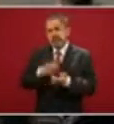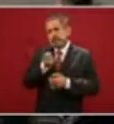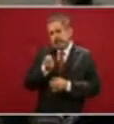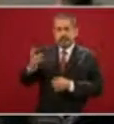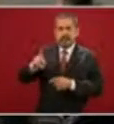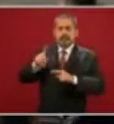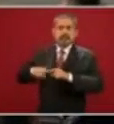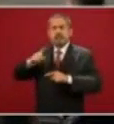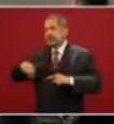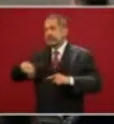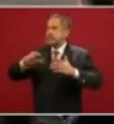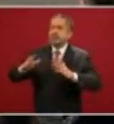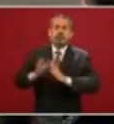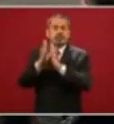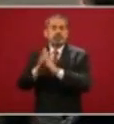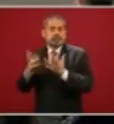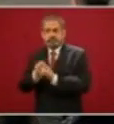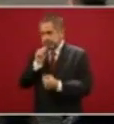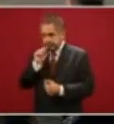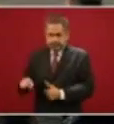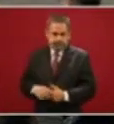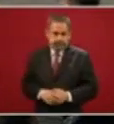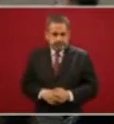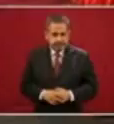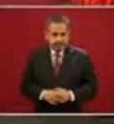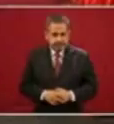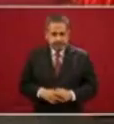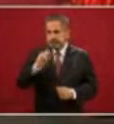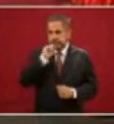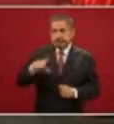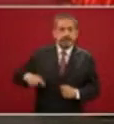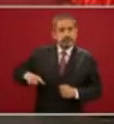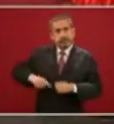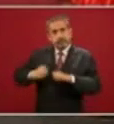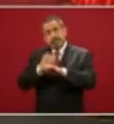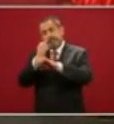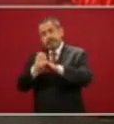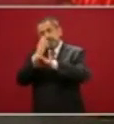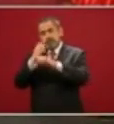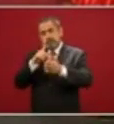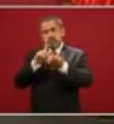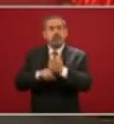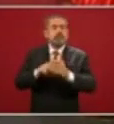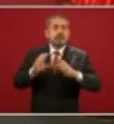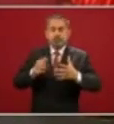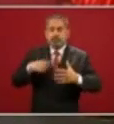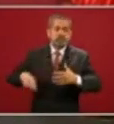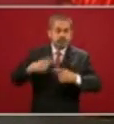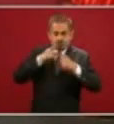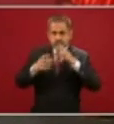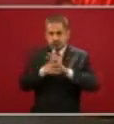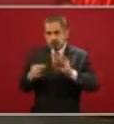que participan en la respuesta. También los gobiernos estatales, y como hemos anunciado, lo anunciamos en el momento real